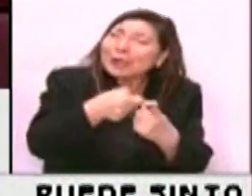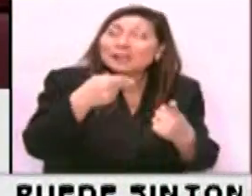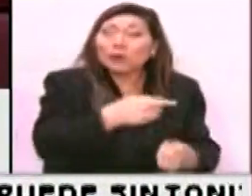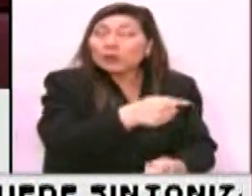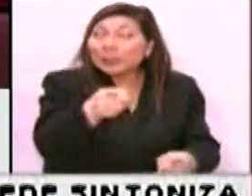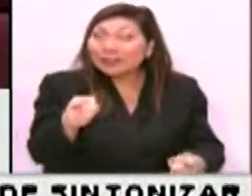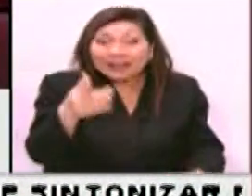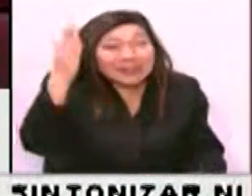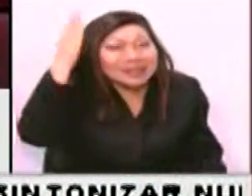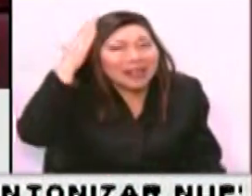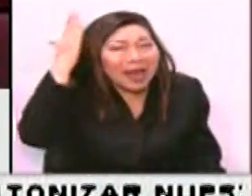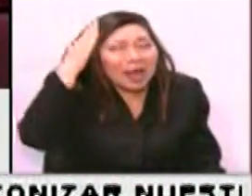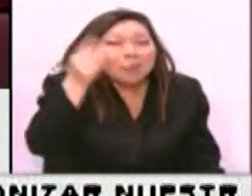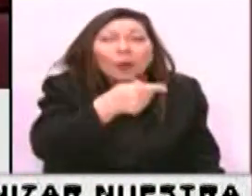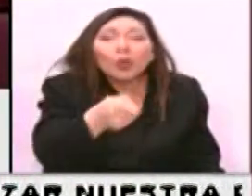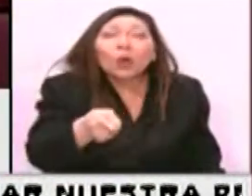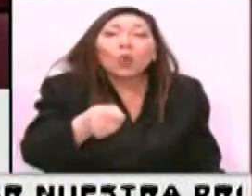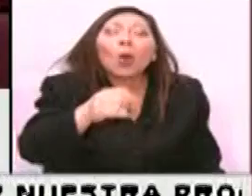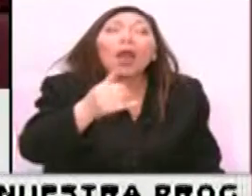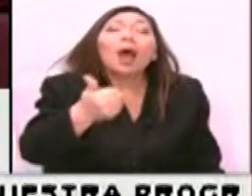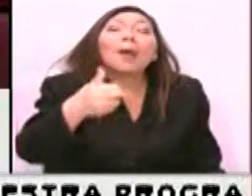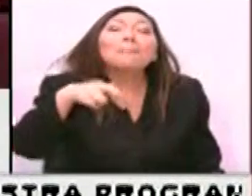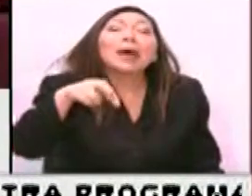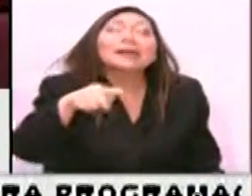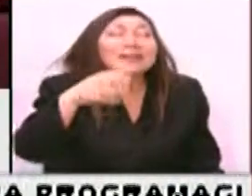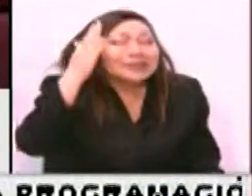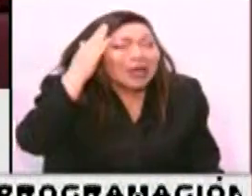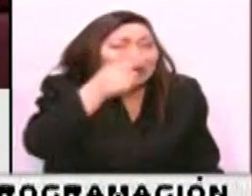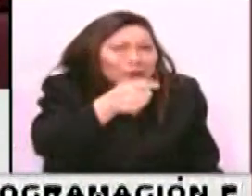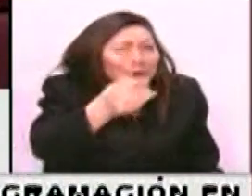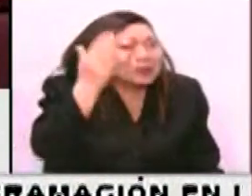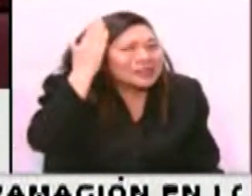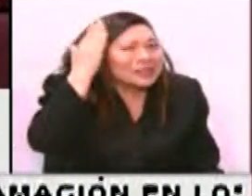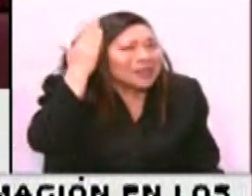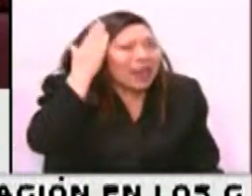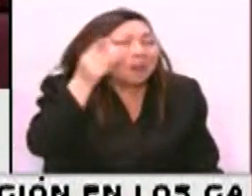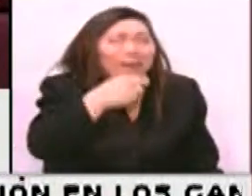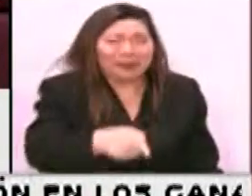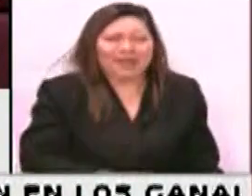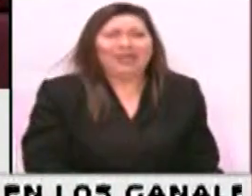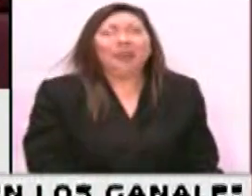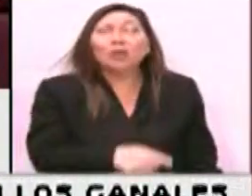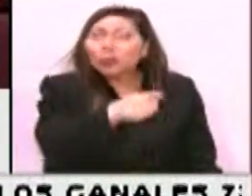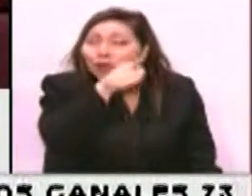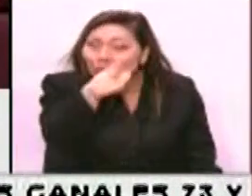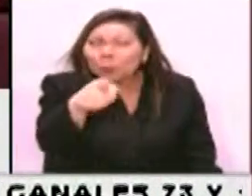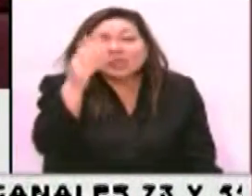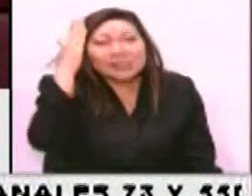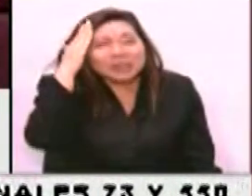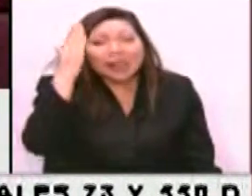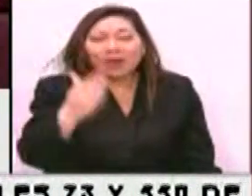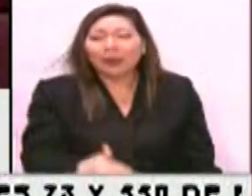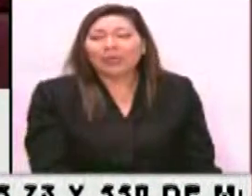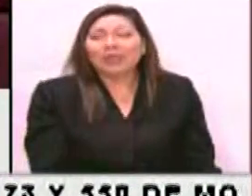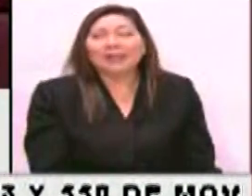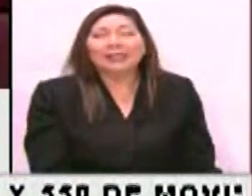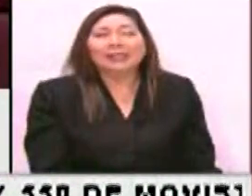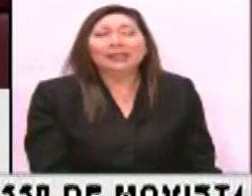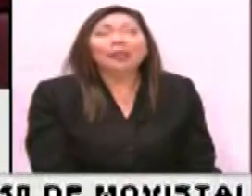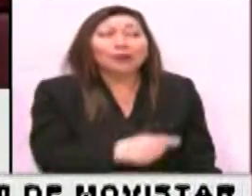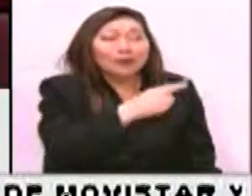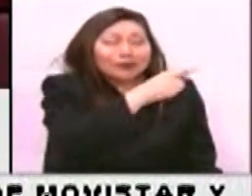Ustedes saben eso, Justiniano sabe eso, tú también sabes eso, Manuel, tú también, mi querido tocayo Alberto,